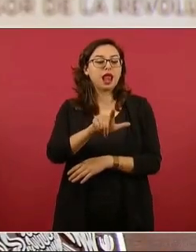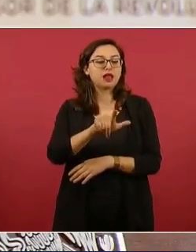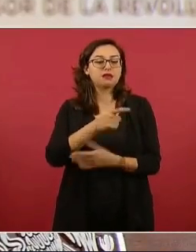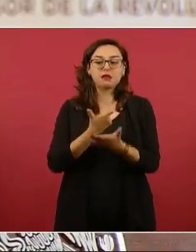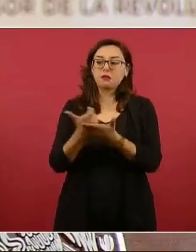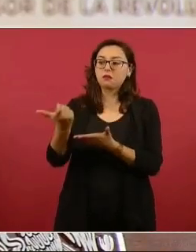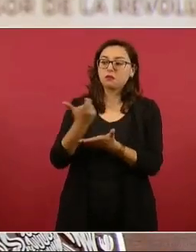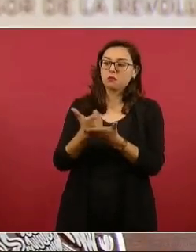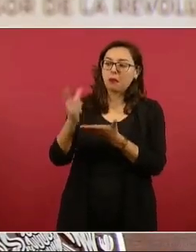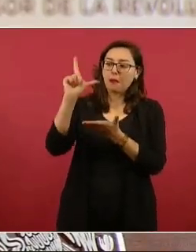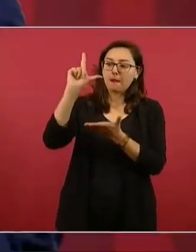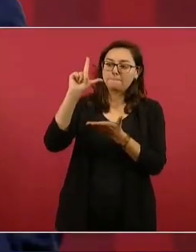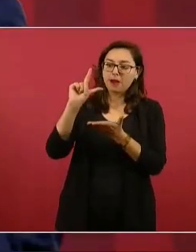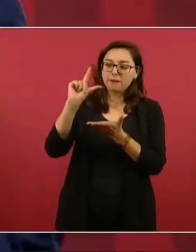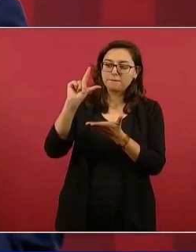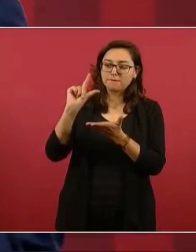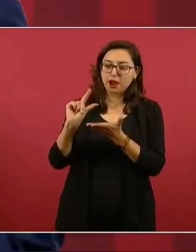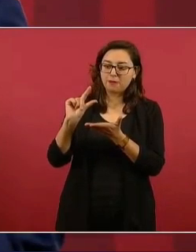con